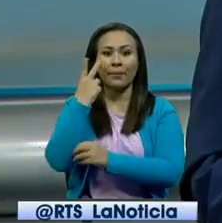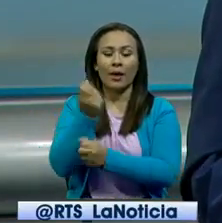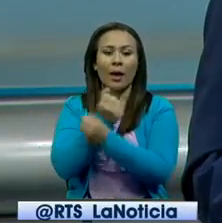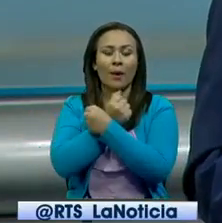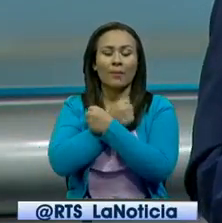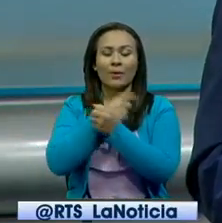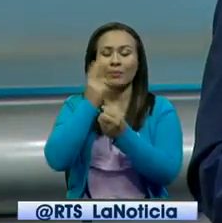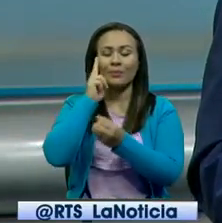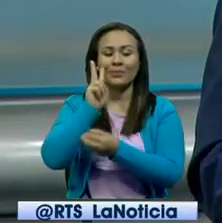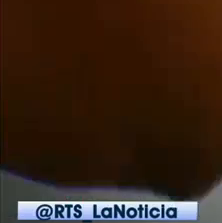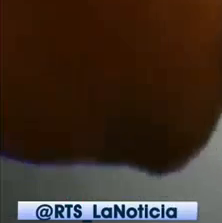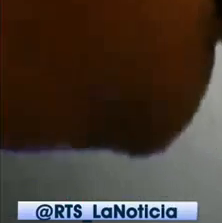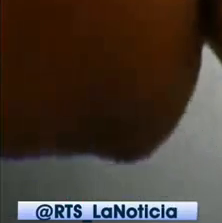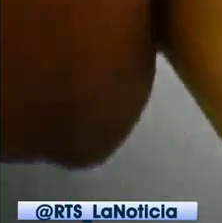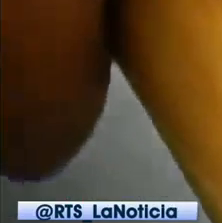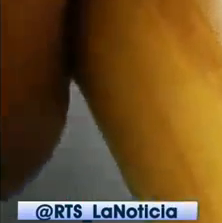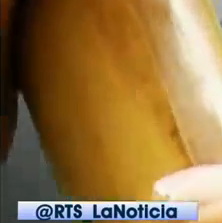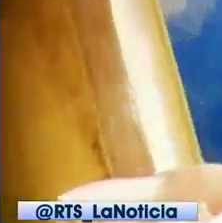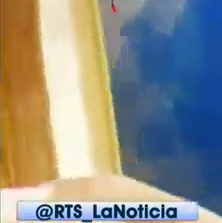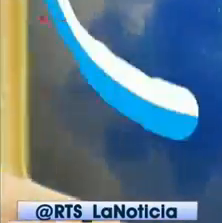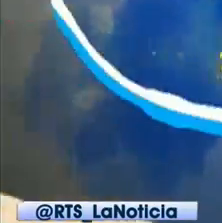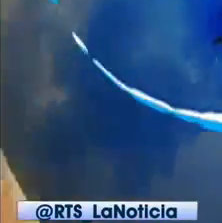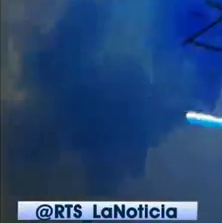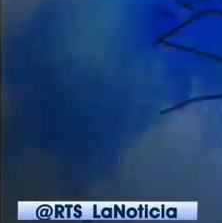el arte hoy